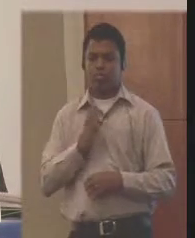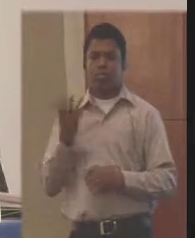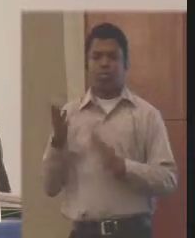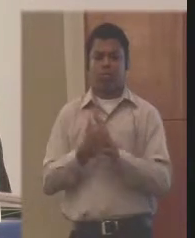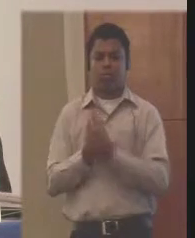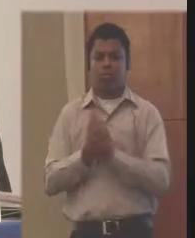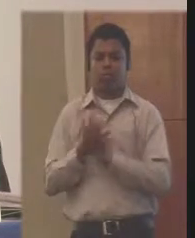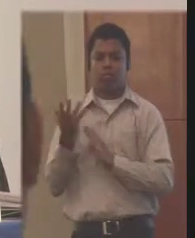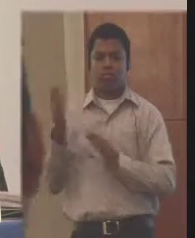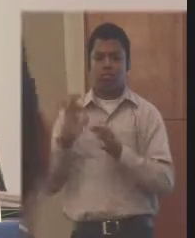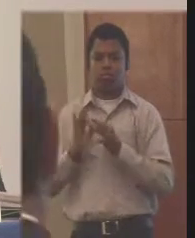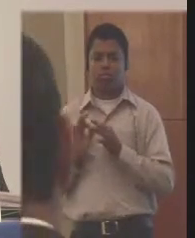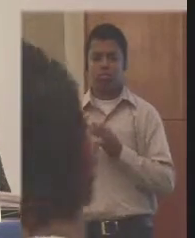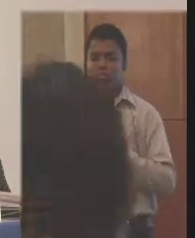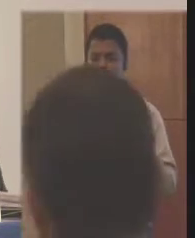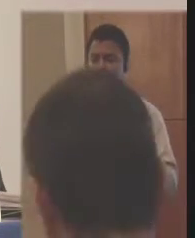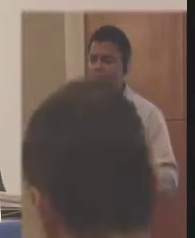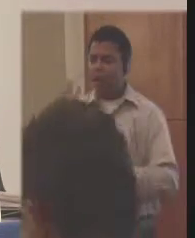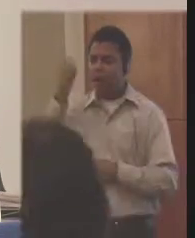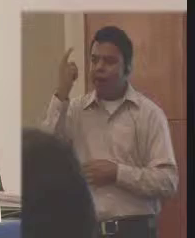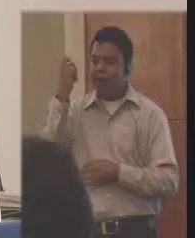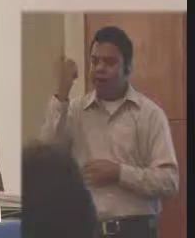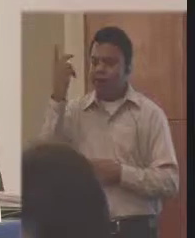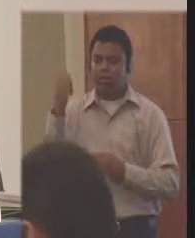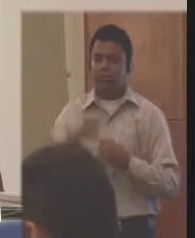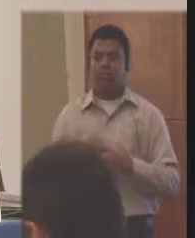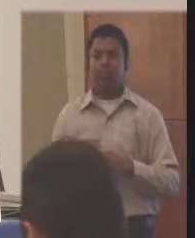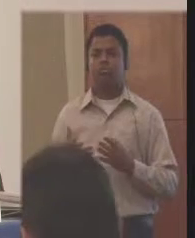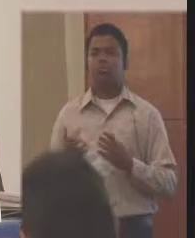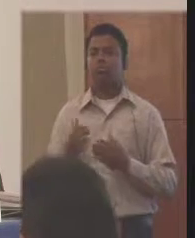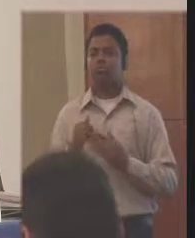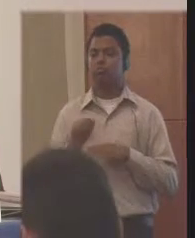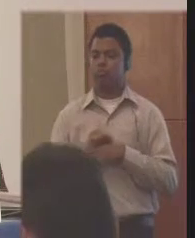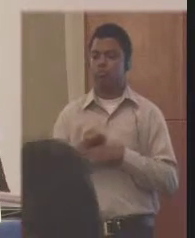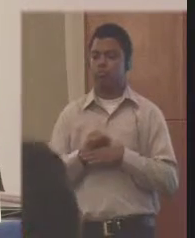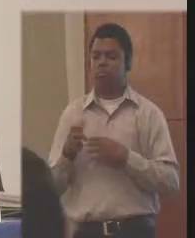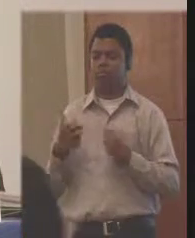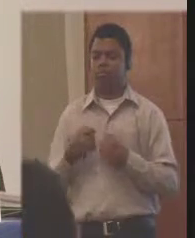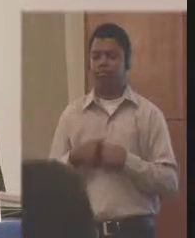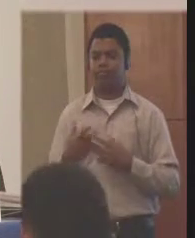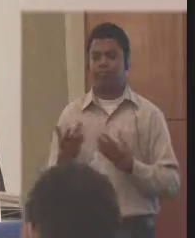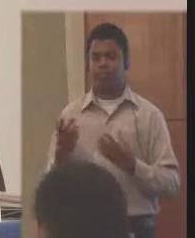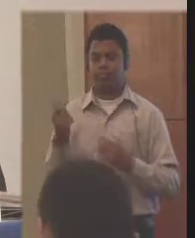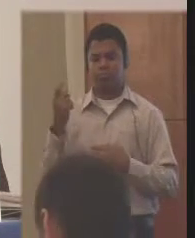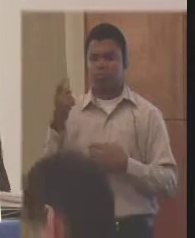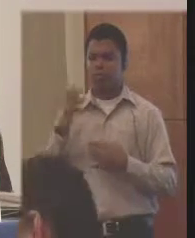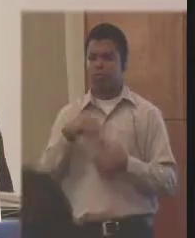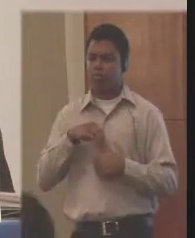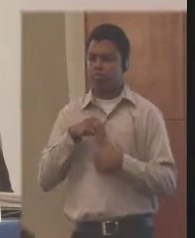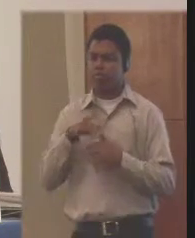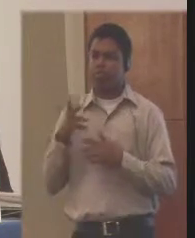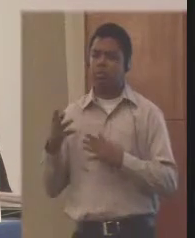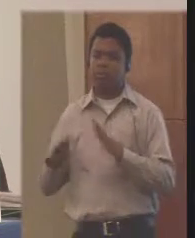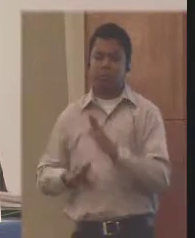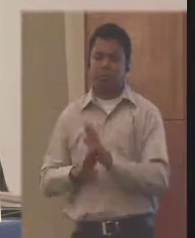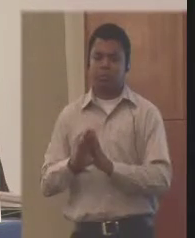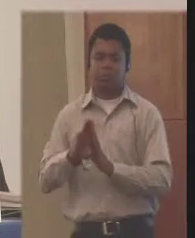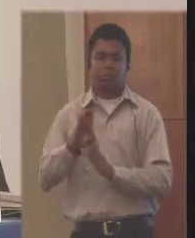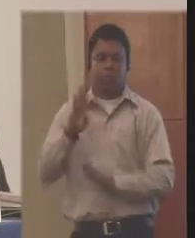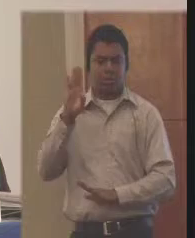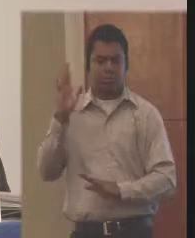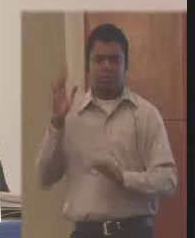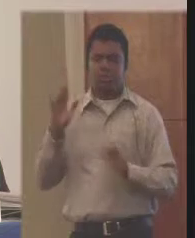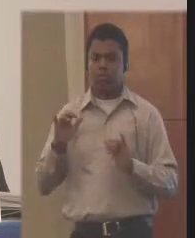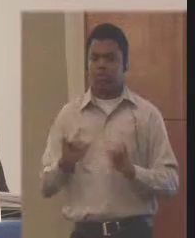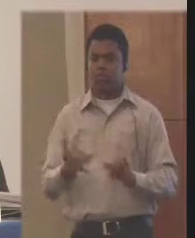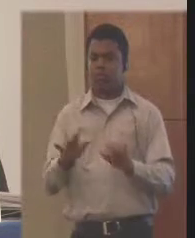uno de los aspectos interesantes en esto es la posibilidad de escalar, el trabajo por escenarios que pueden escalar. Y creo